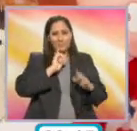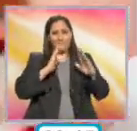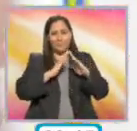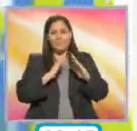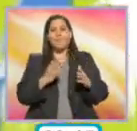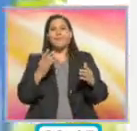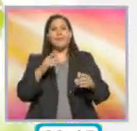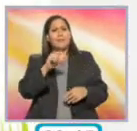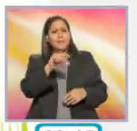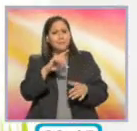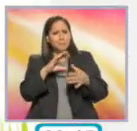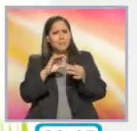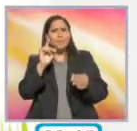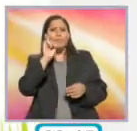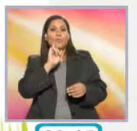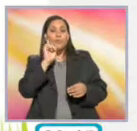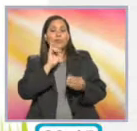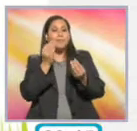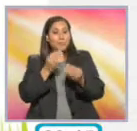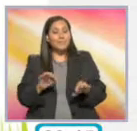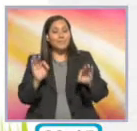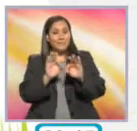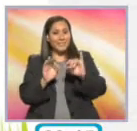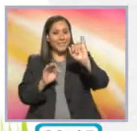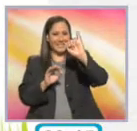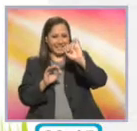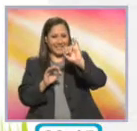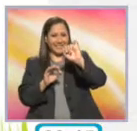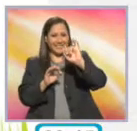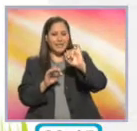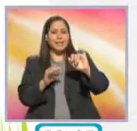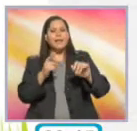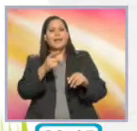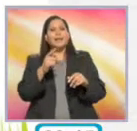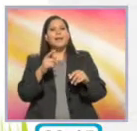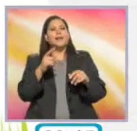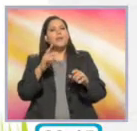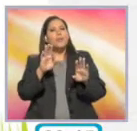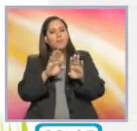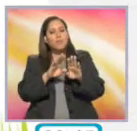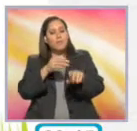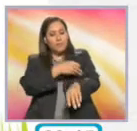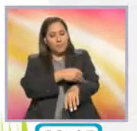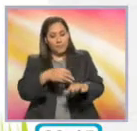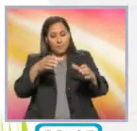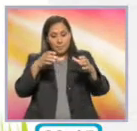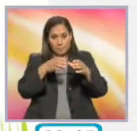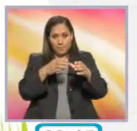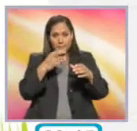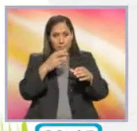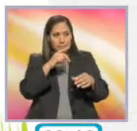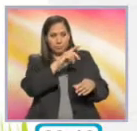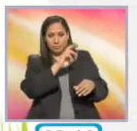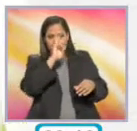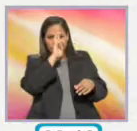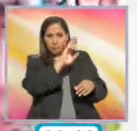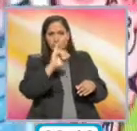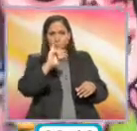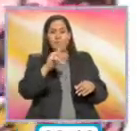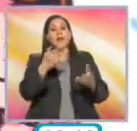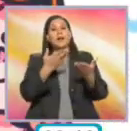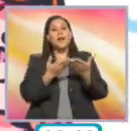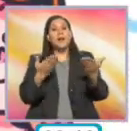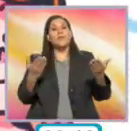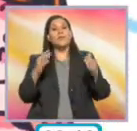que la mujer, bueno, tenía un papel muy importante cuando recién, ¿no? Se creó el concepto de familia. Ahora, pues ya la